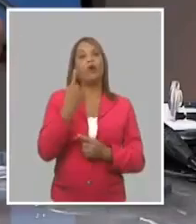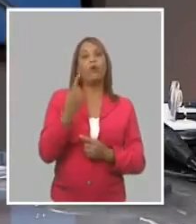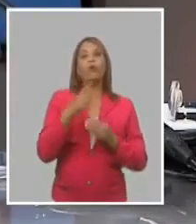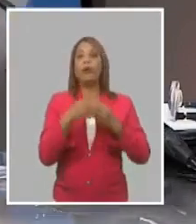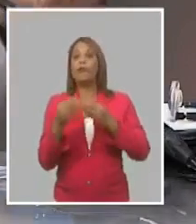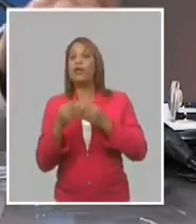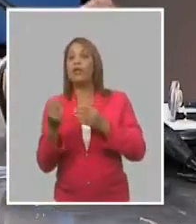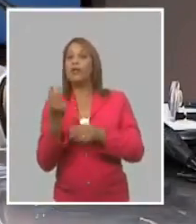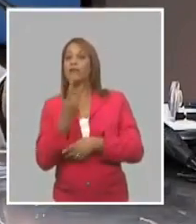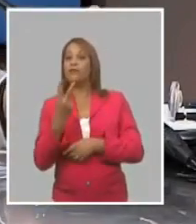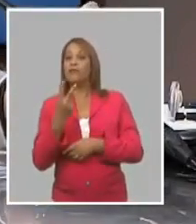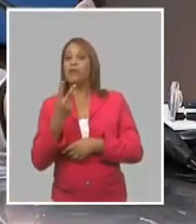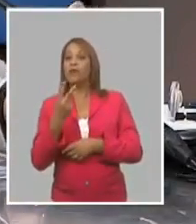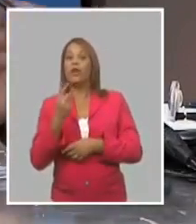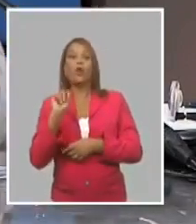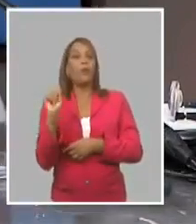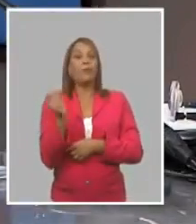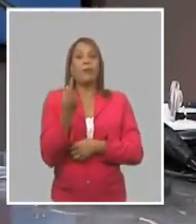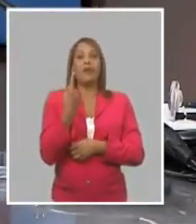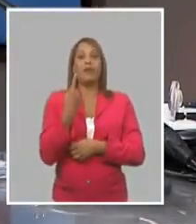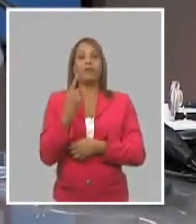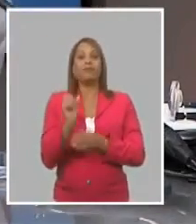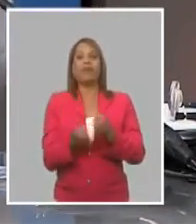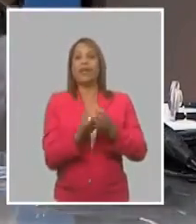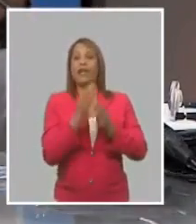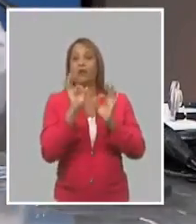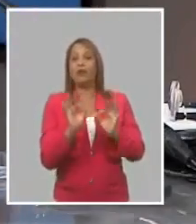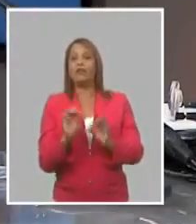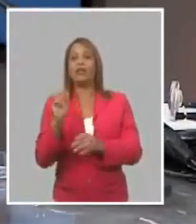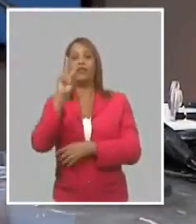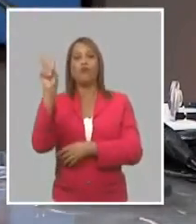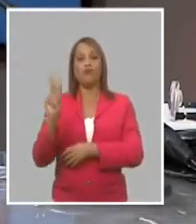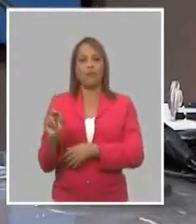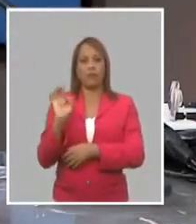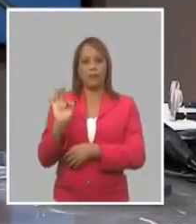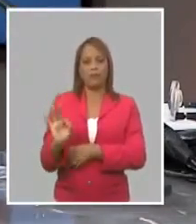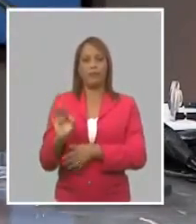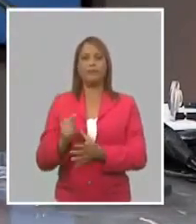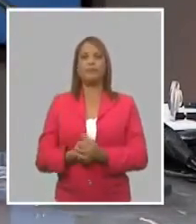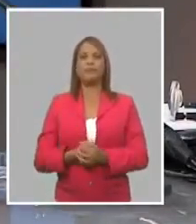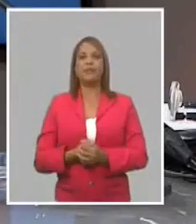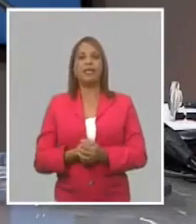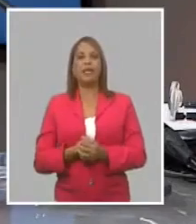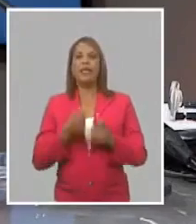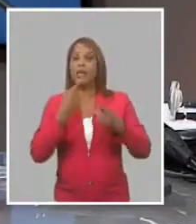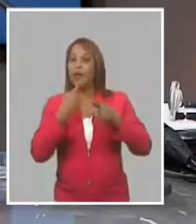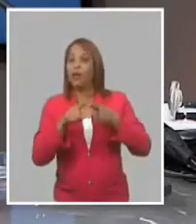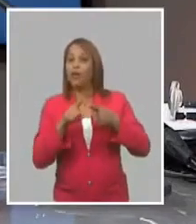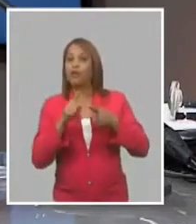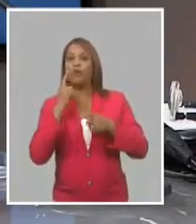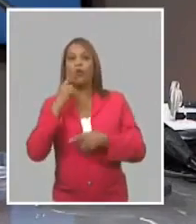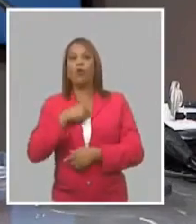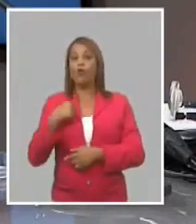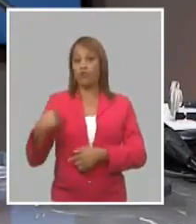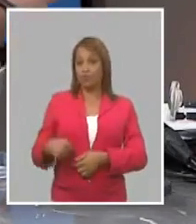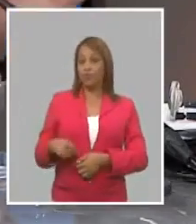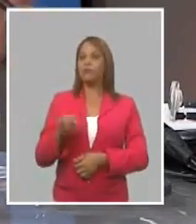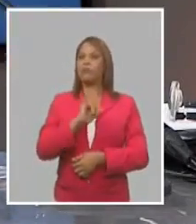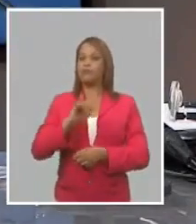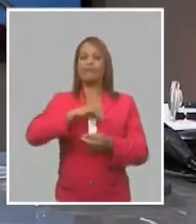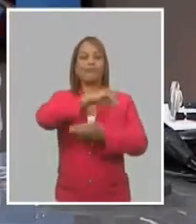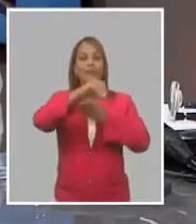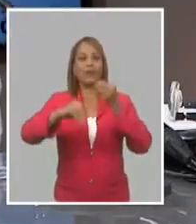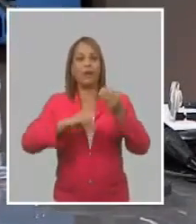Ese fenómeno de una moneda y dos tipos de cambio lo tuvieron los vietnamitas. Y ese fenómeno de una moneda y dos tipos de cambio lo tuvieron los chinos. Entonces, el problema ahí